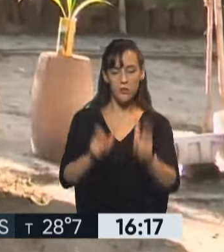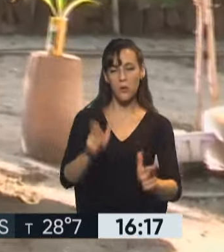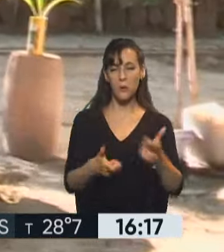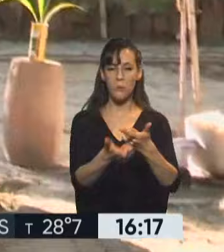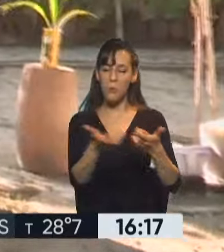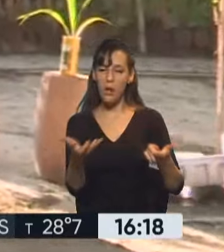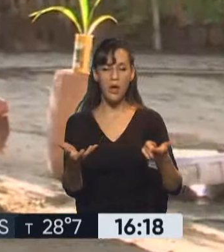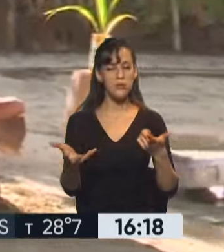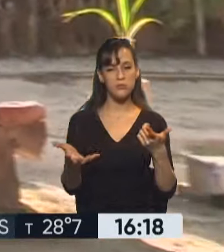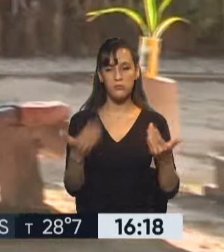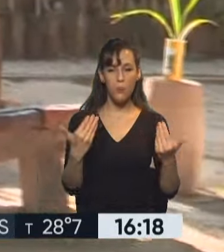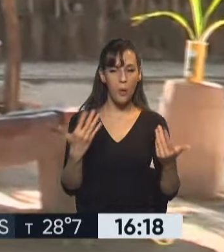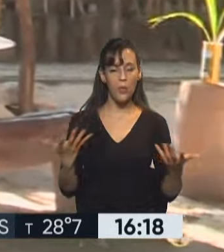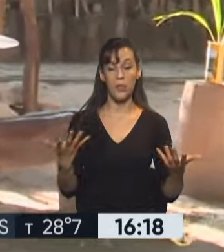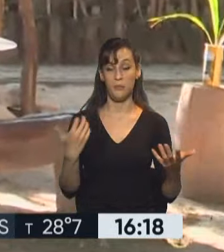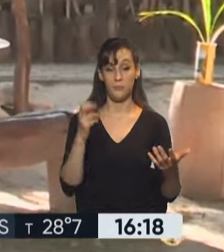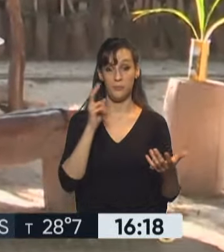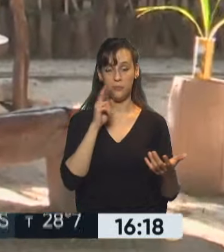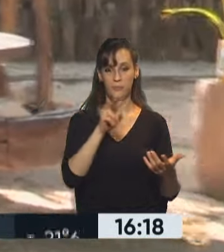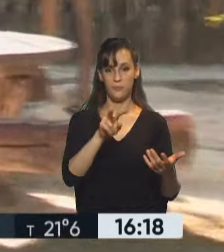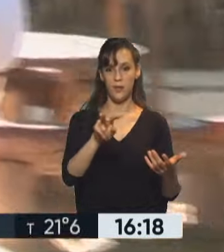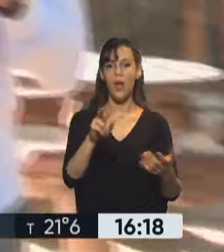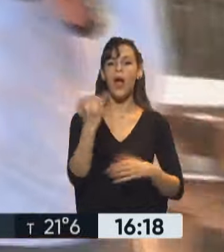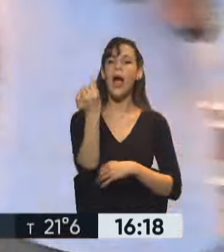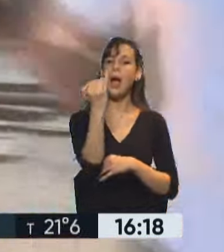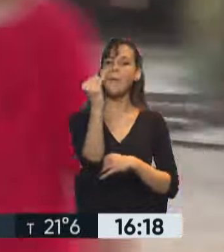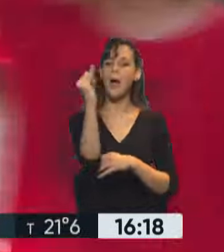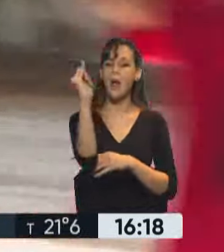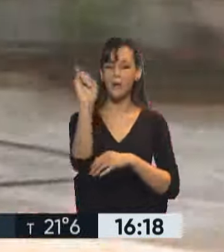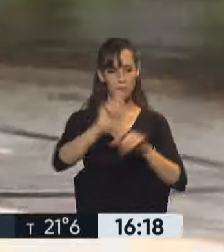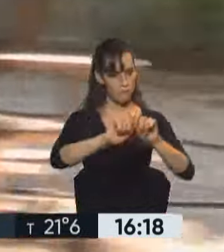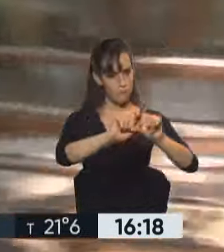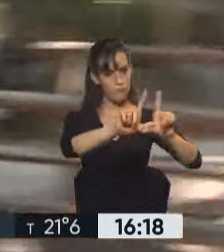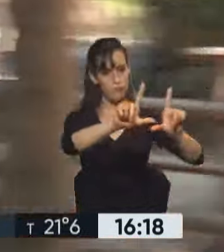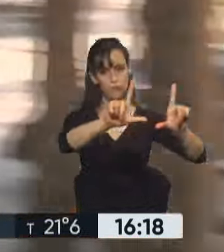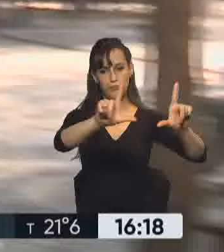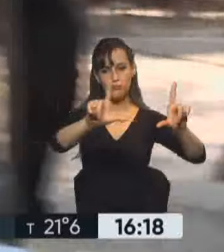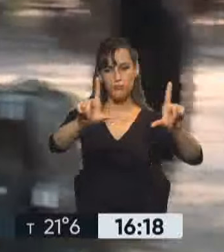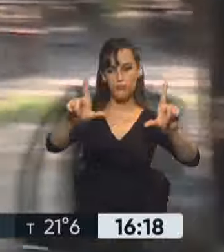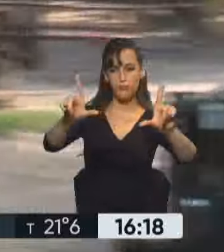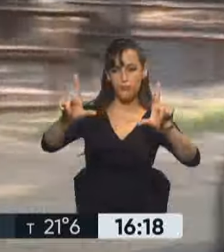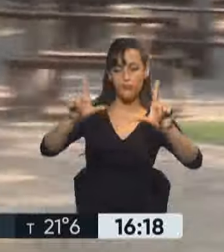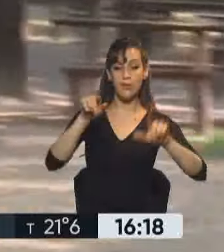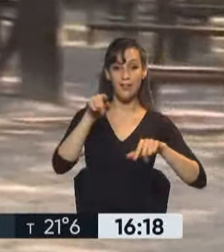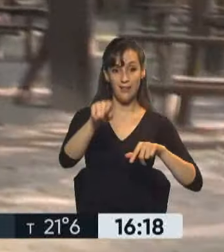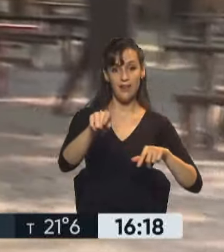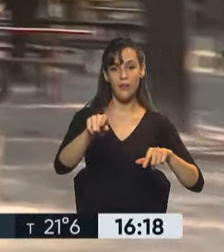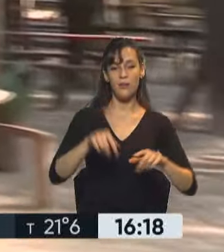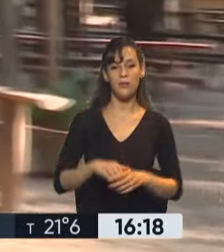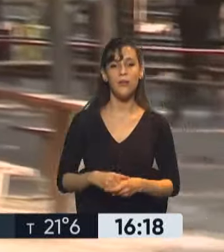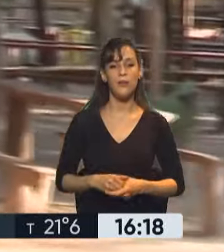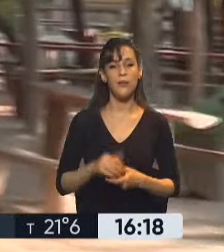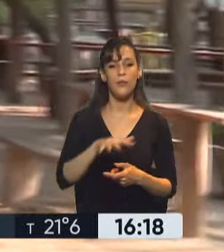Y bueno, como ustedes podrán ver, mirá, hacemos con la cámara, anda tranquilo, mirá, de lo que estábamos está el escenario allá al